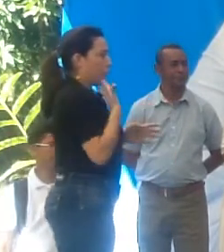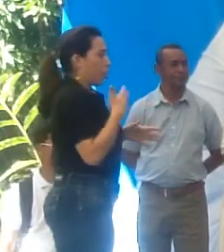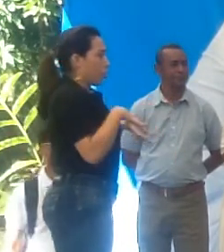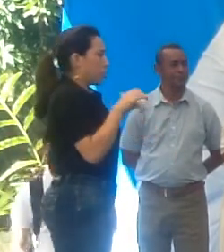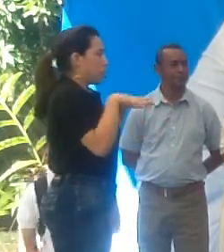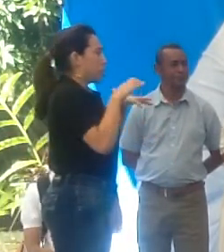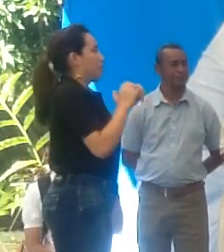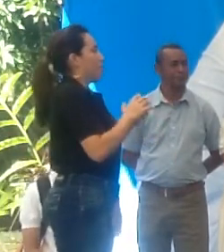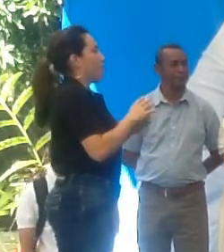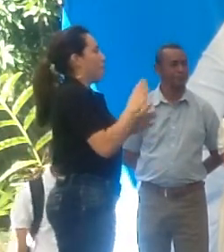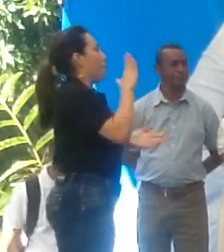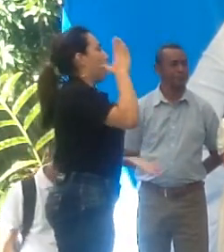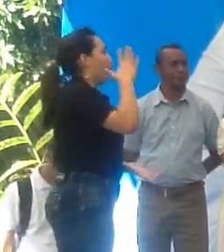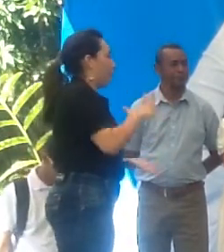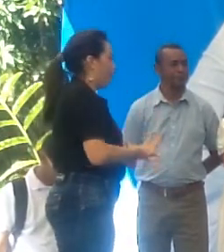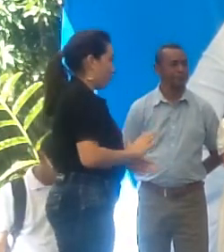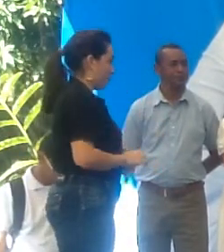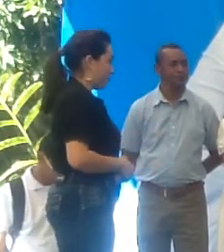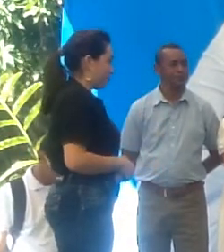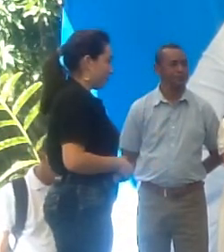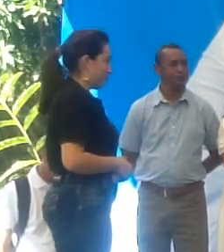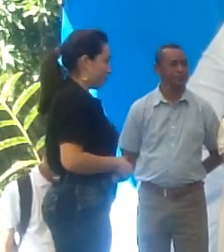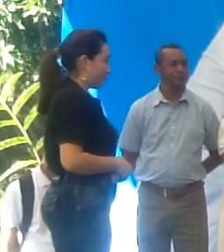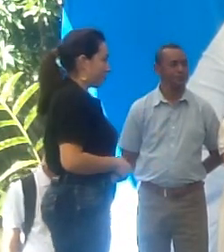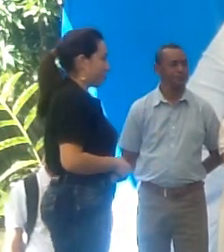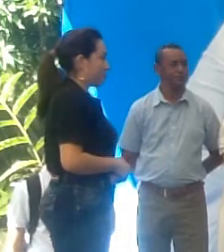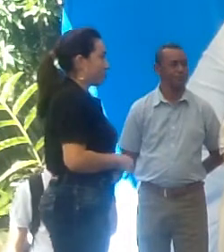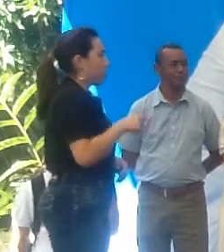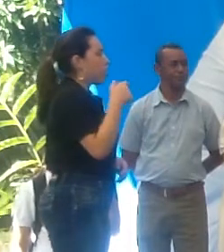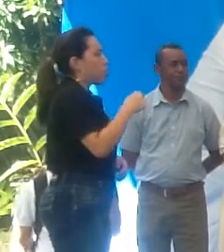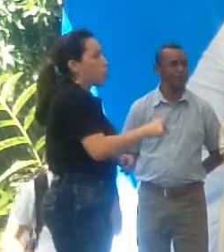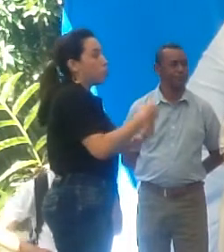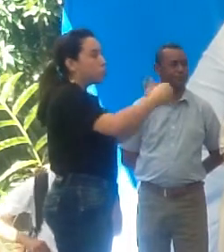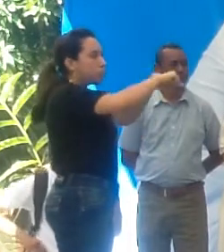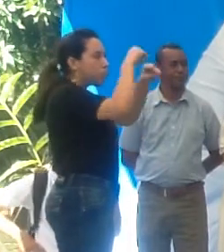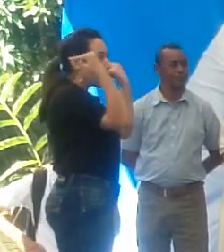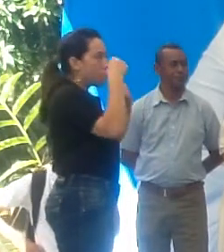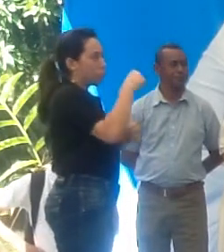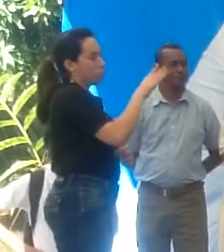ciudadanos. Hay un gran reto en el departamento.